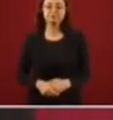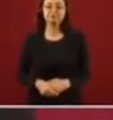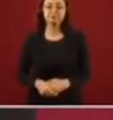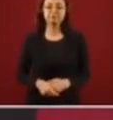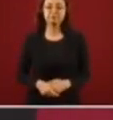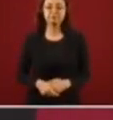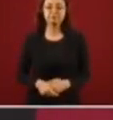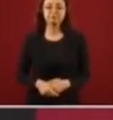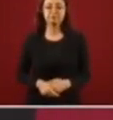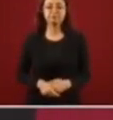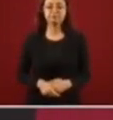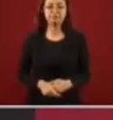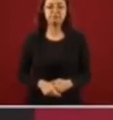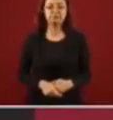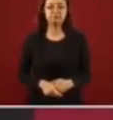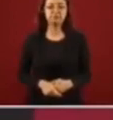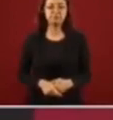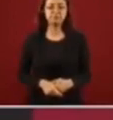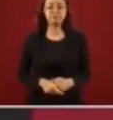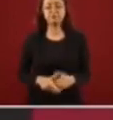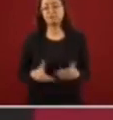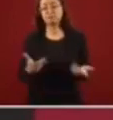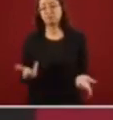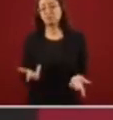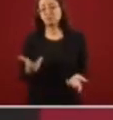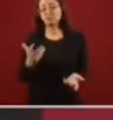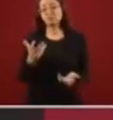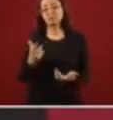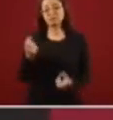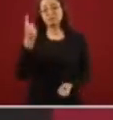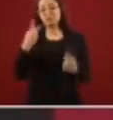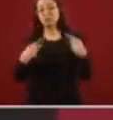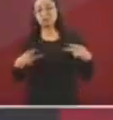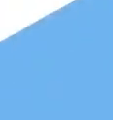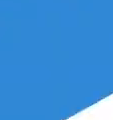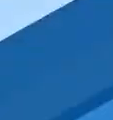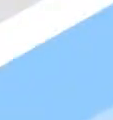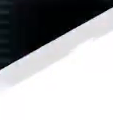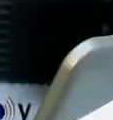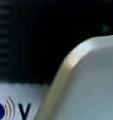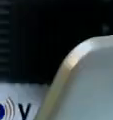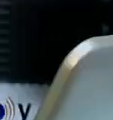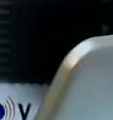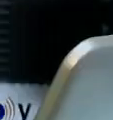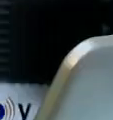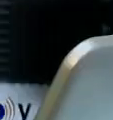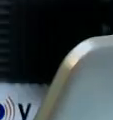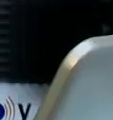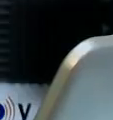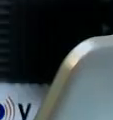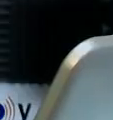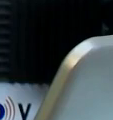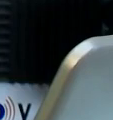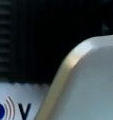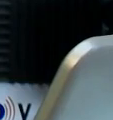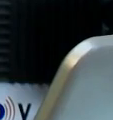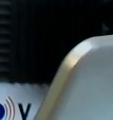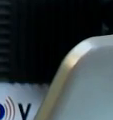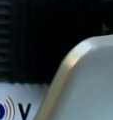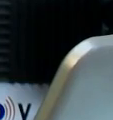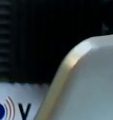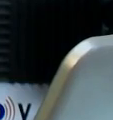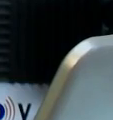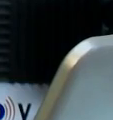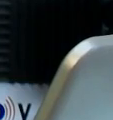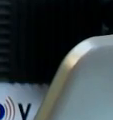a quienes quisieran usarlo para cualquier actividad. Y de las cinco opciones anunciadas esta